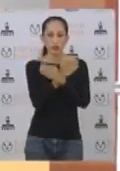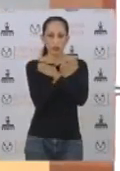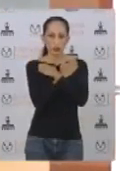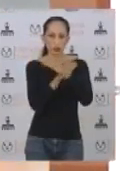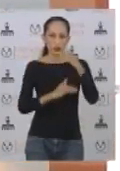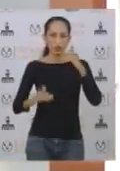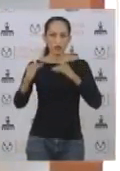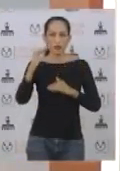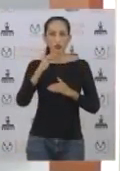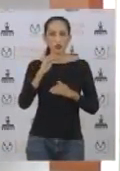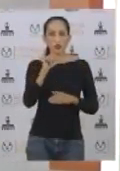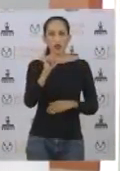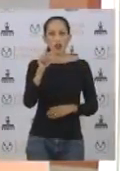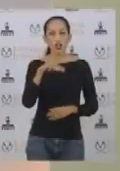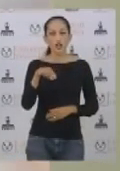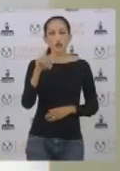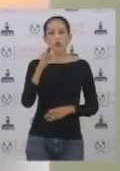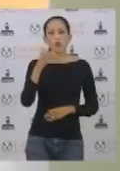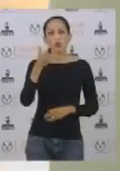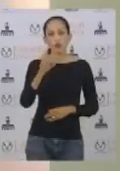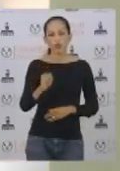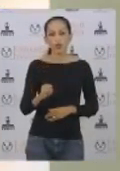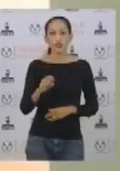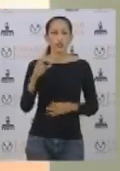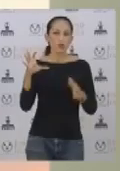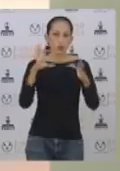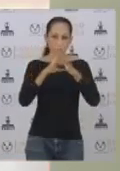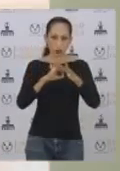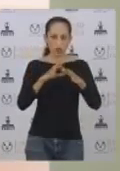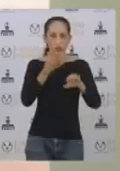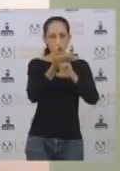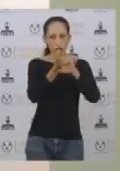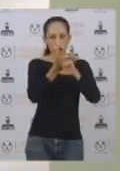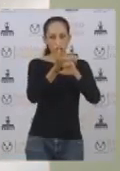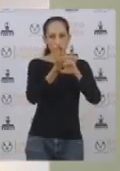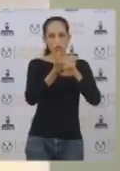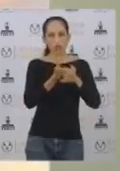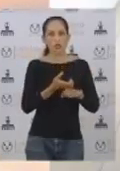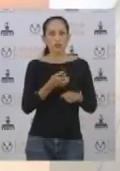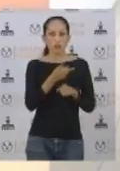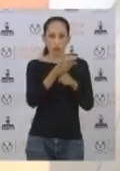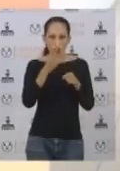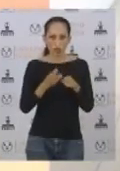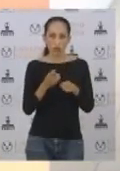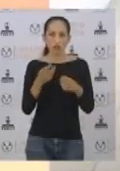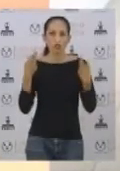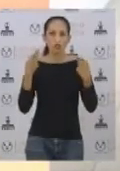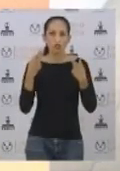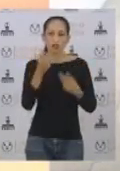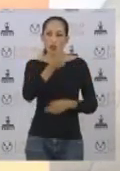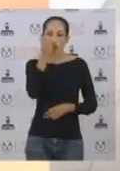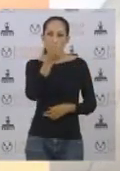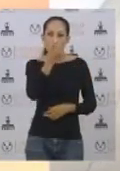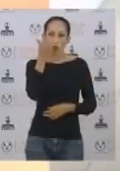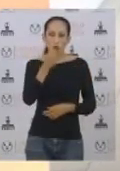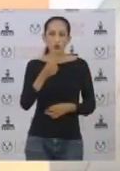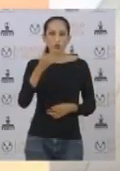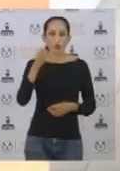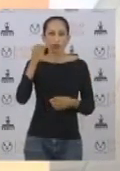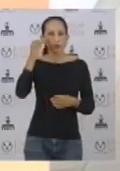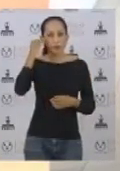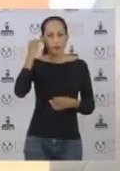de Educación Superior, ANUYES, en coordinación con la Embajada de los Estados Unidos, convoca a estudiantes pertenecientes a un grupo